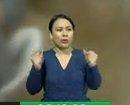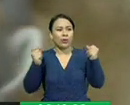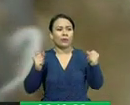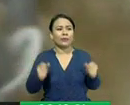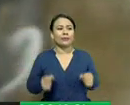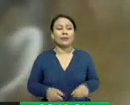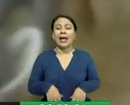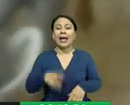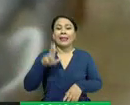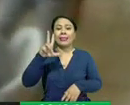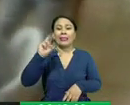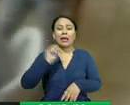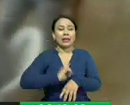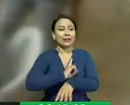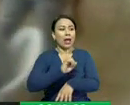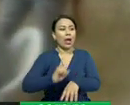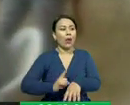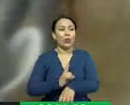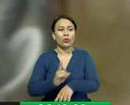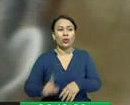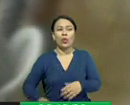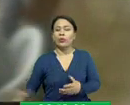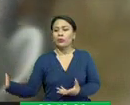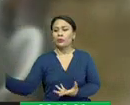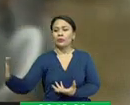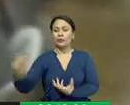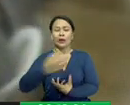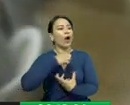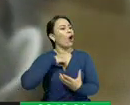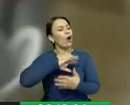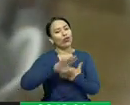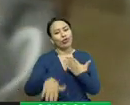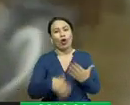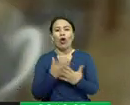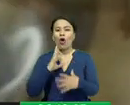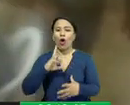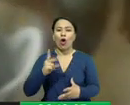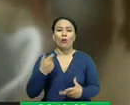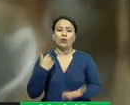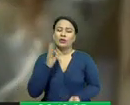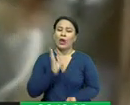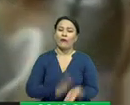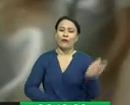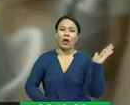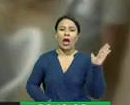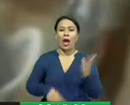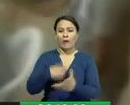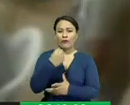en apenas de 30 segundos y logró su cometido y se retiró